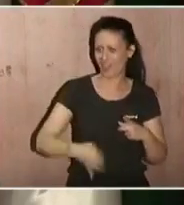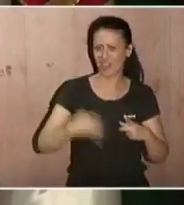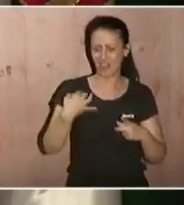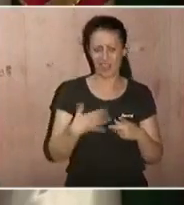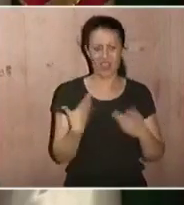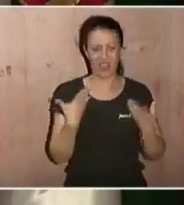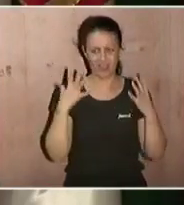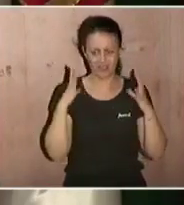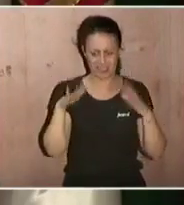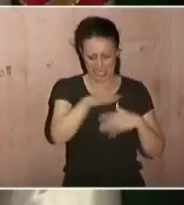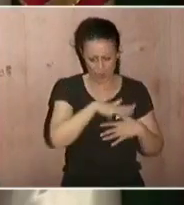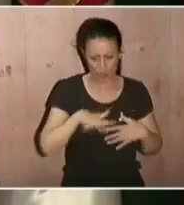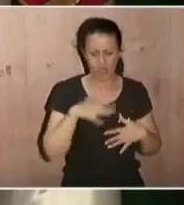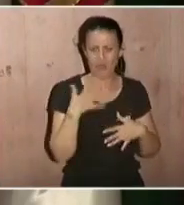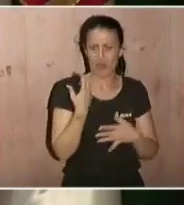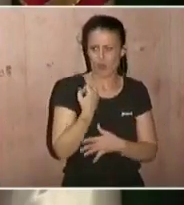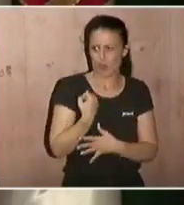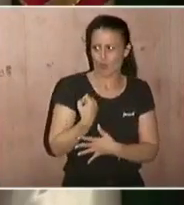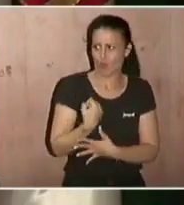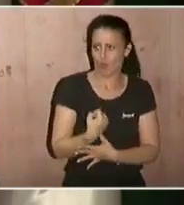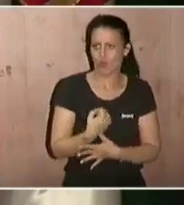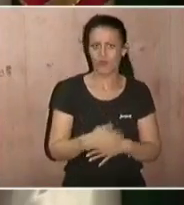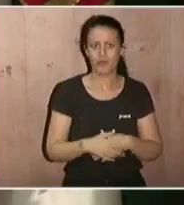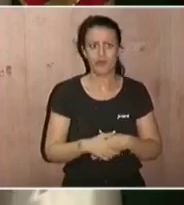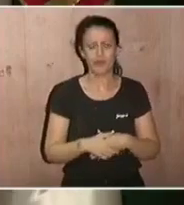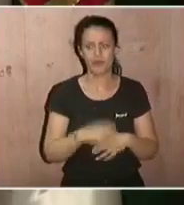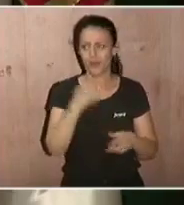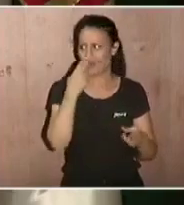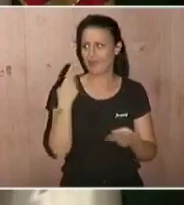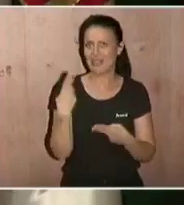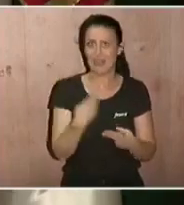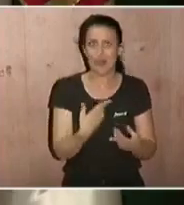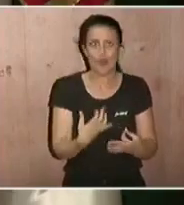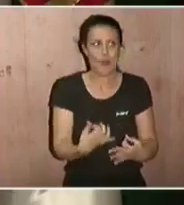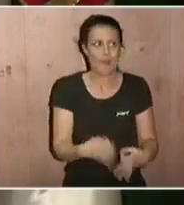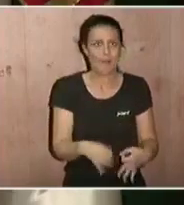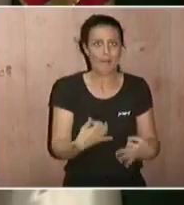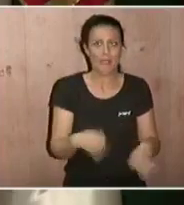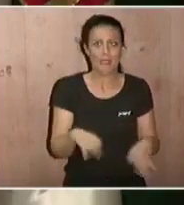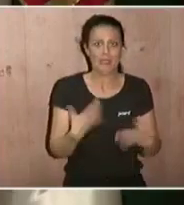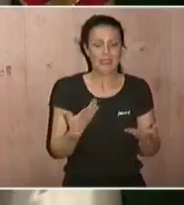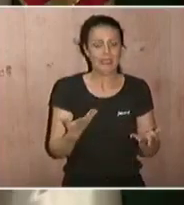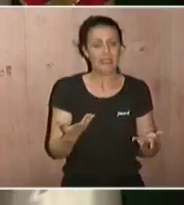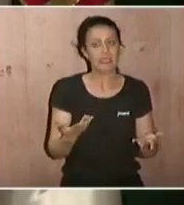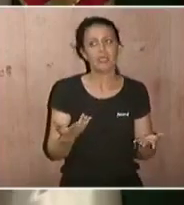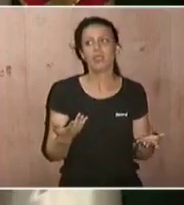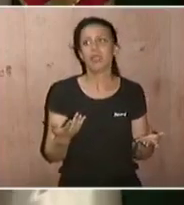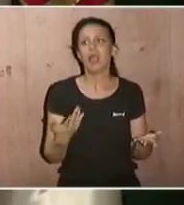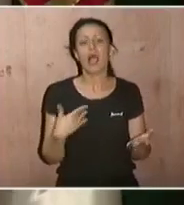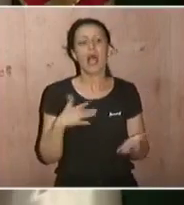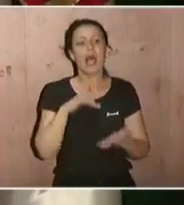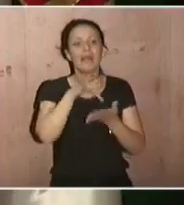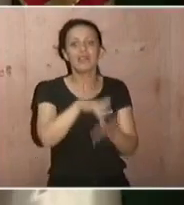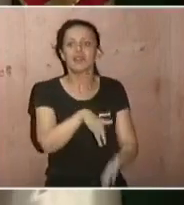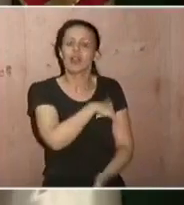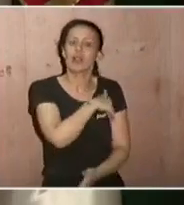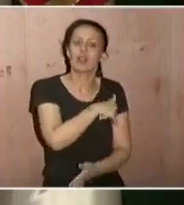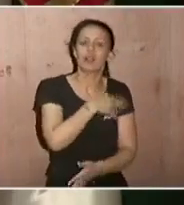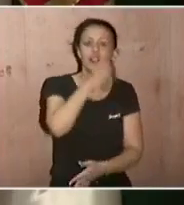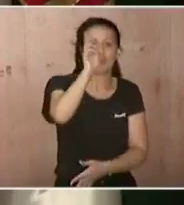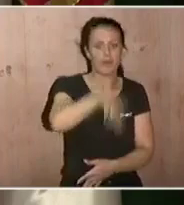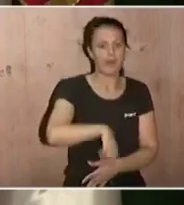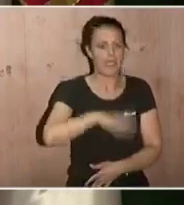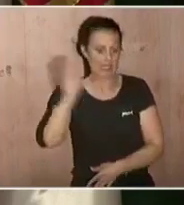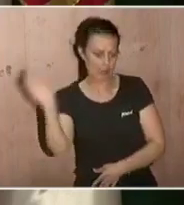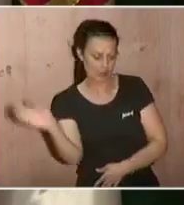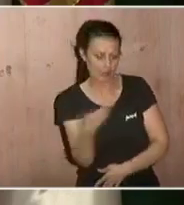de la localidad. Uno era invitado normalmente no solo a las cosas, a los eventos académicos, sino al club de tenis